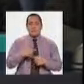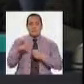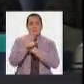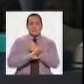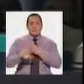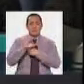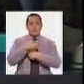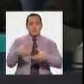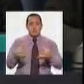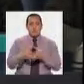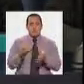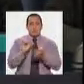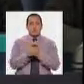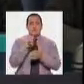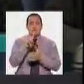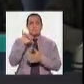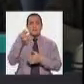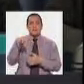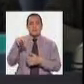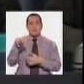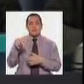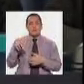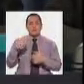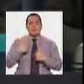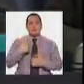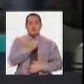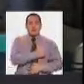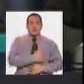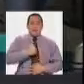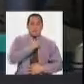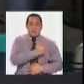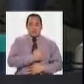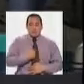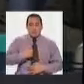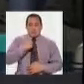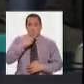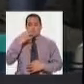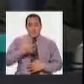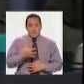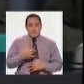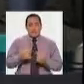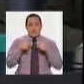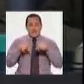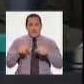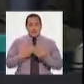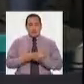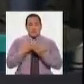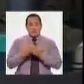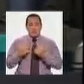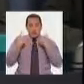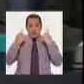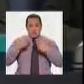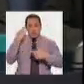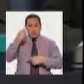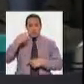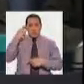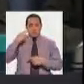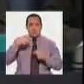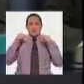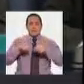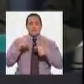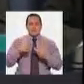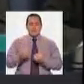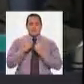a los comandos de Chavín de Huántar. Lamento de veras que en este contexto político